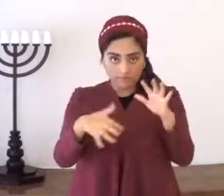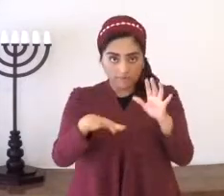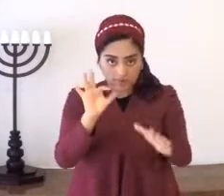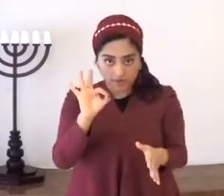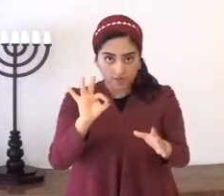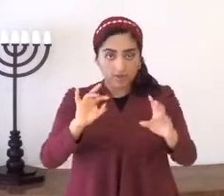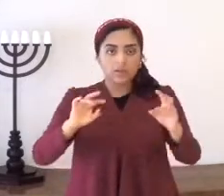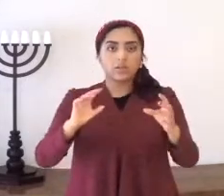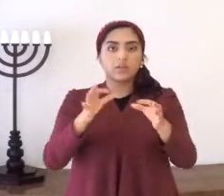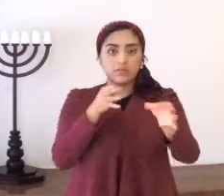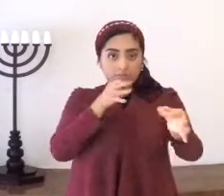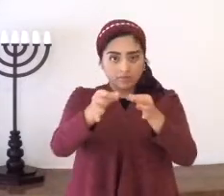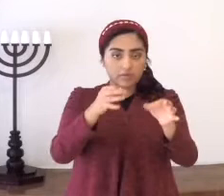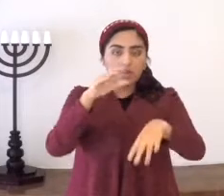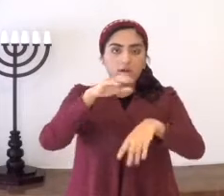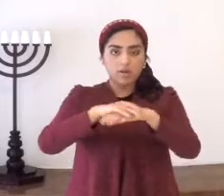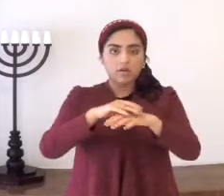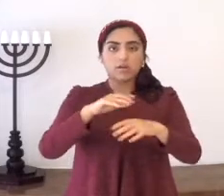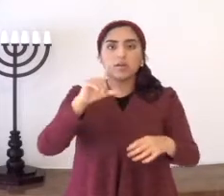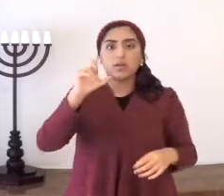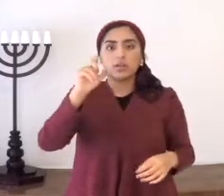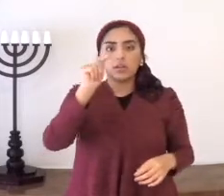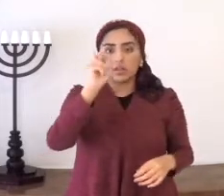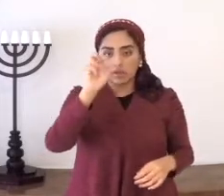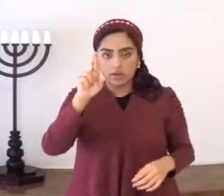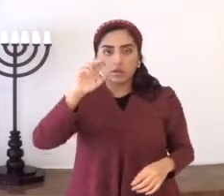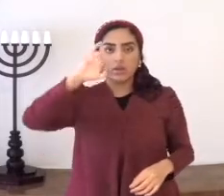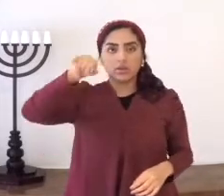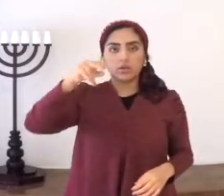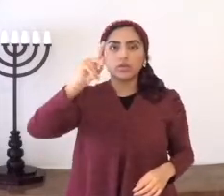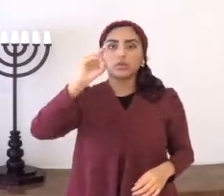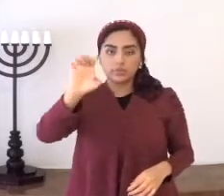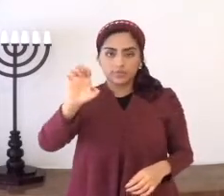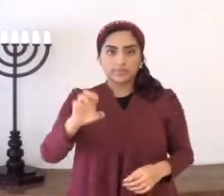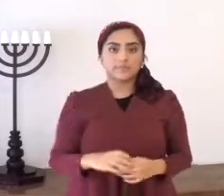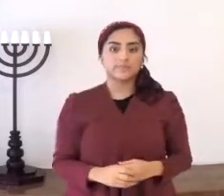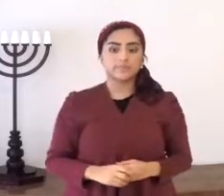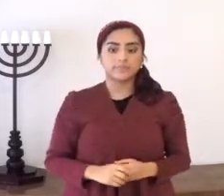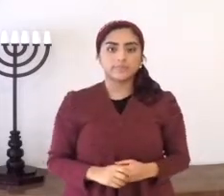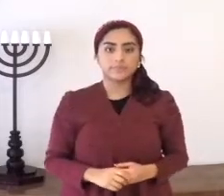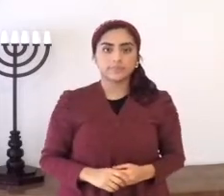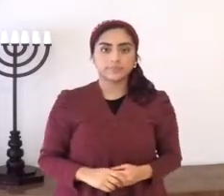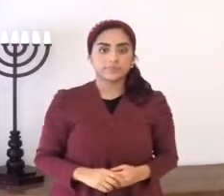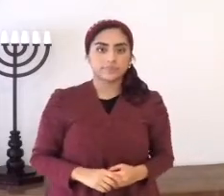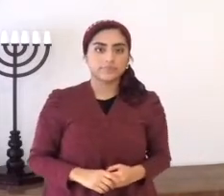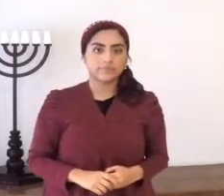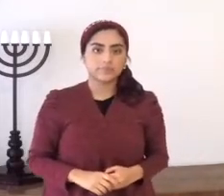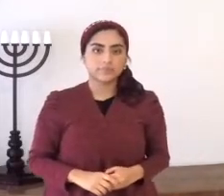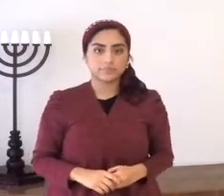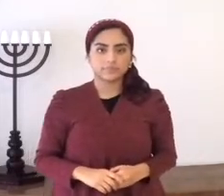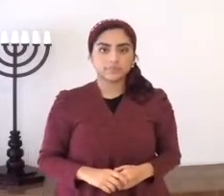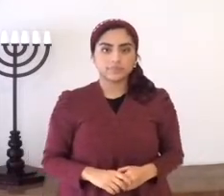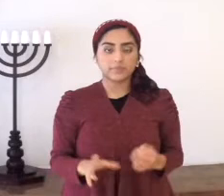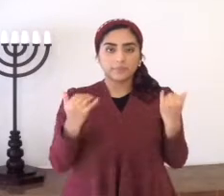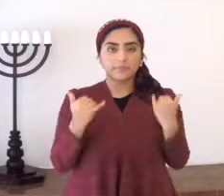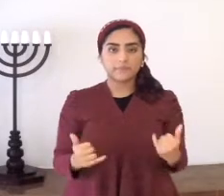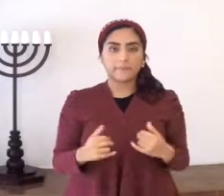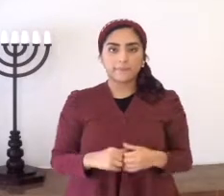tú encuentras la explicación en la carta de Judas. No voy a hablar ahorita sobre apostasía como tal, el tema es Yahshua es